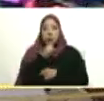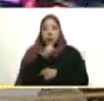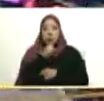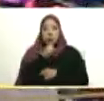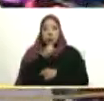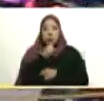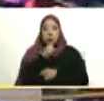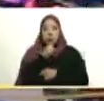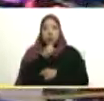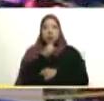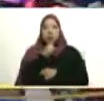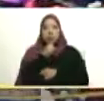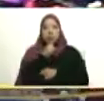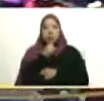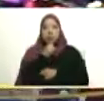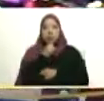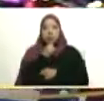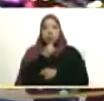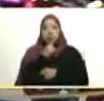iríamos